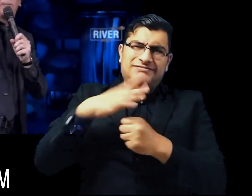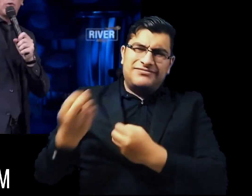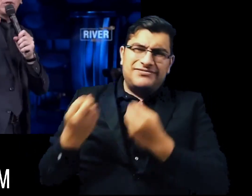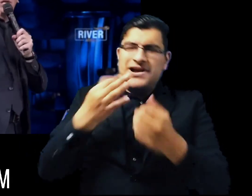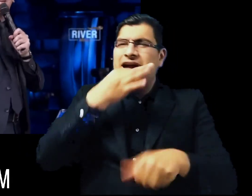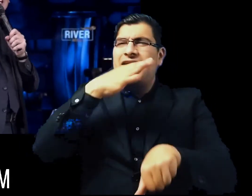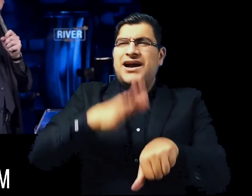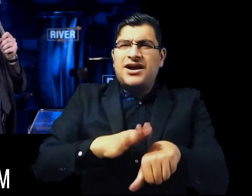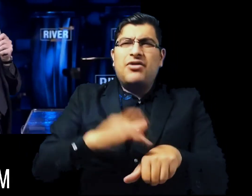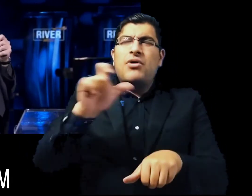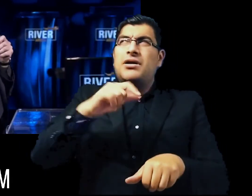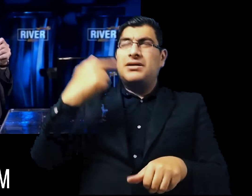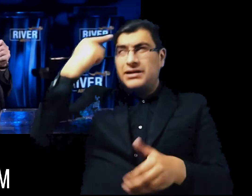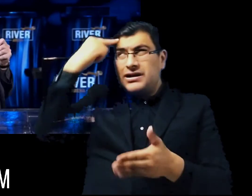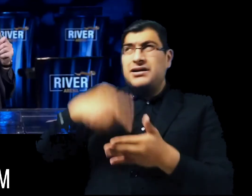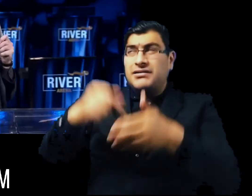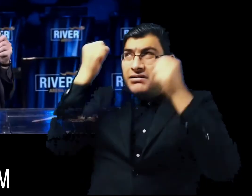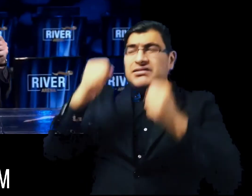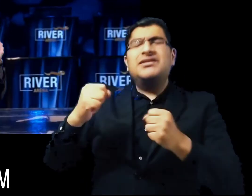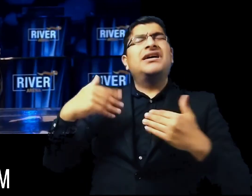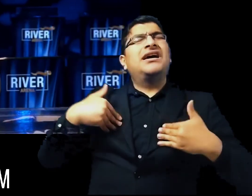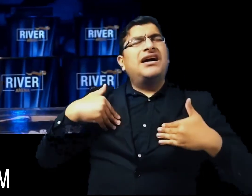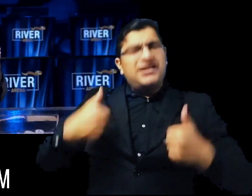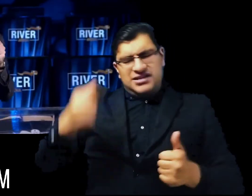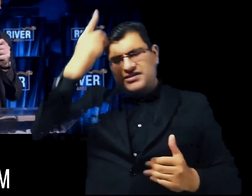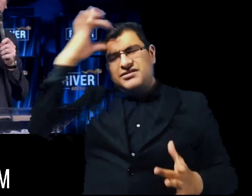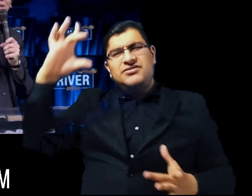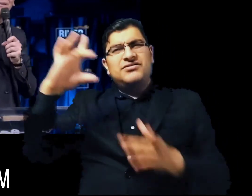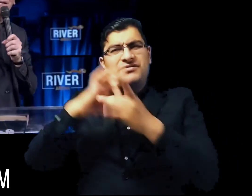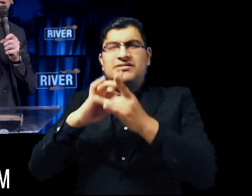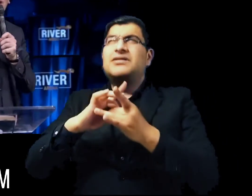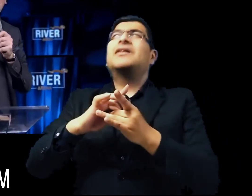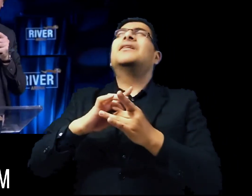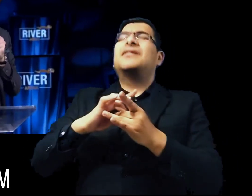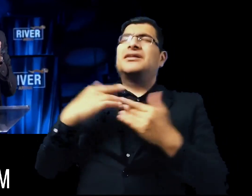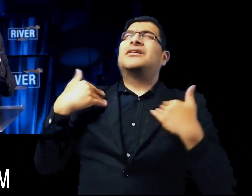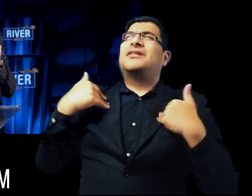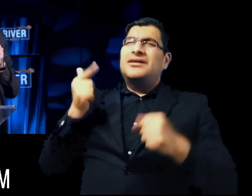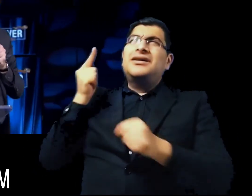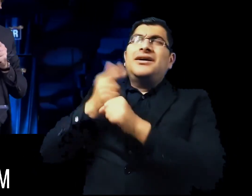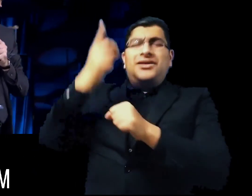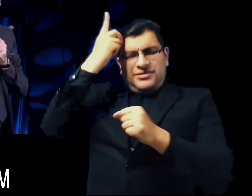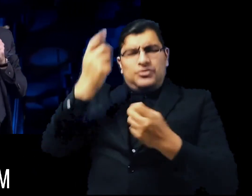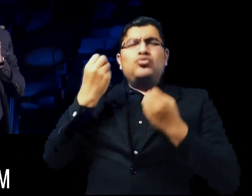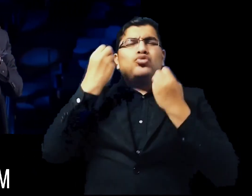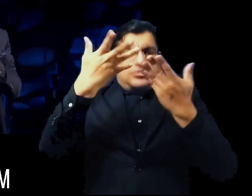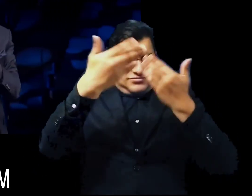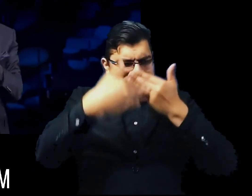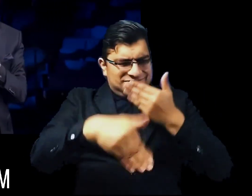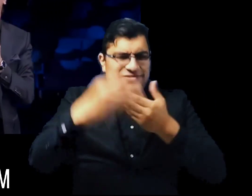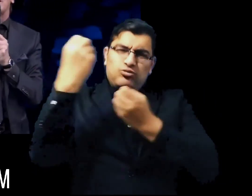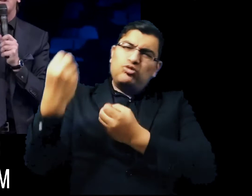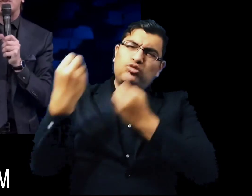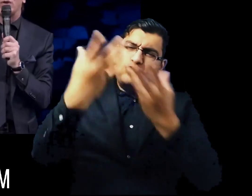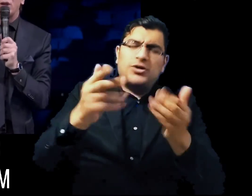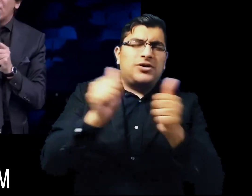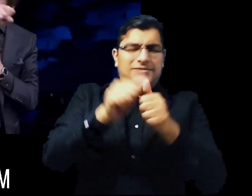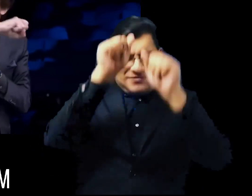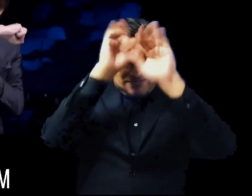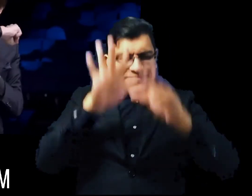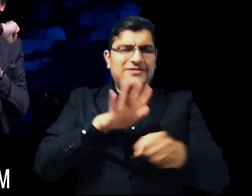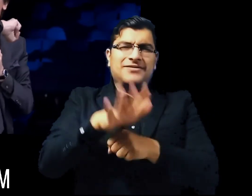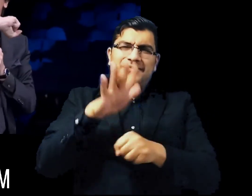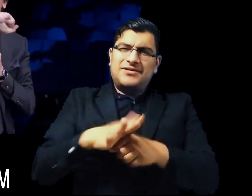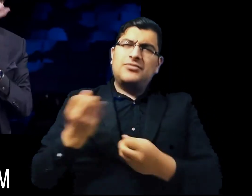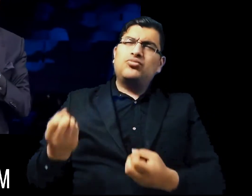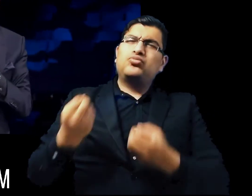Desde que dispusiste a entender, desde que te dispusiste a comprender, ya fueron soltados los ángeles con la bendición.